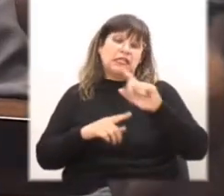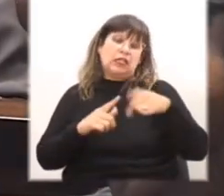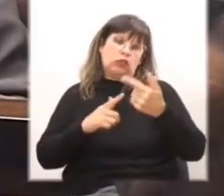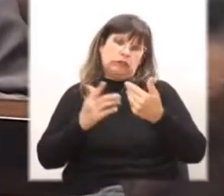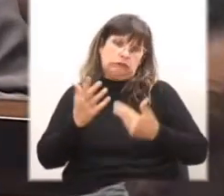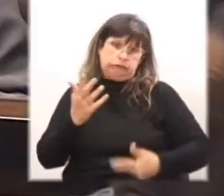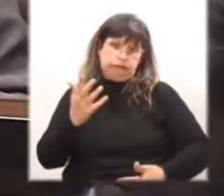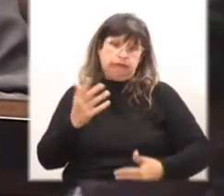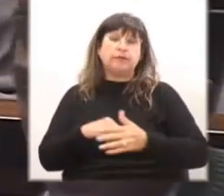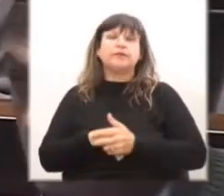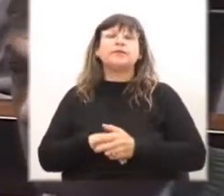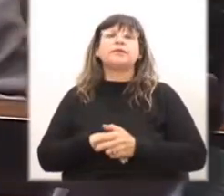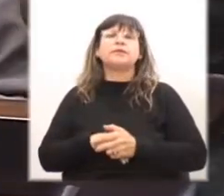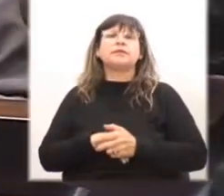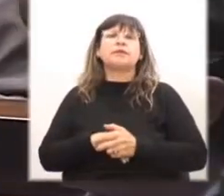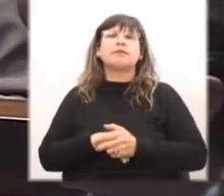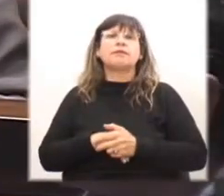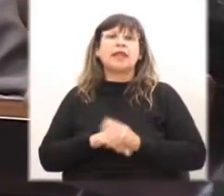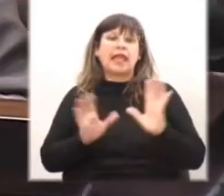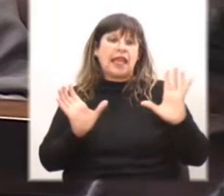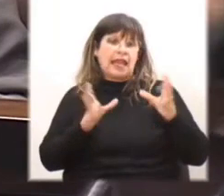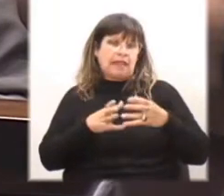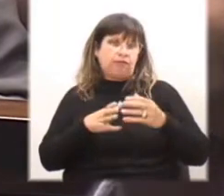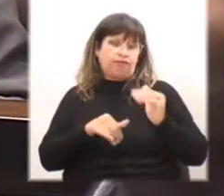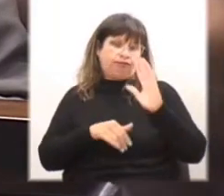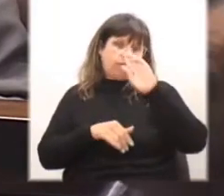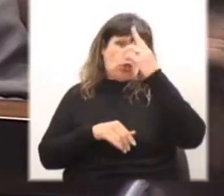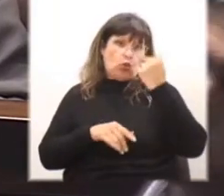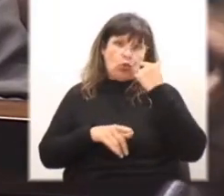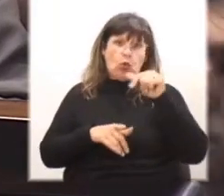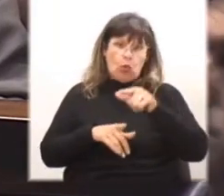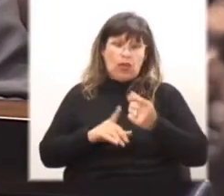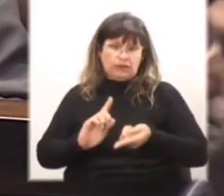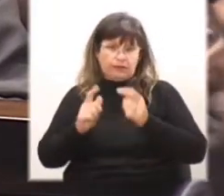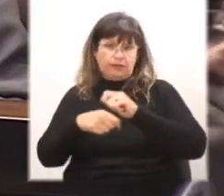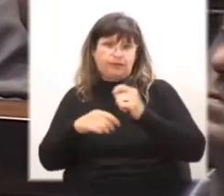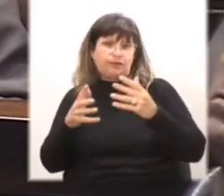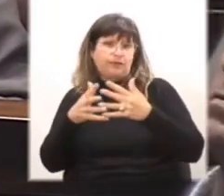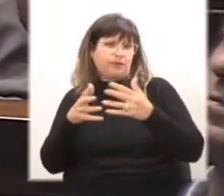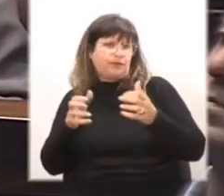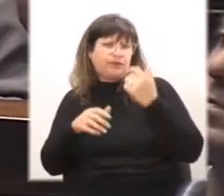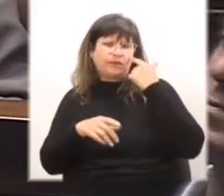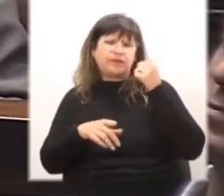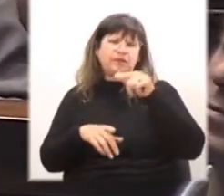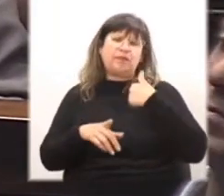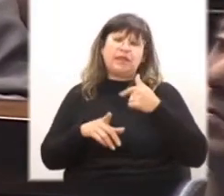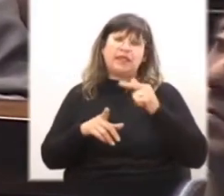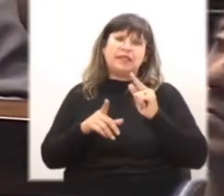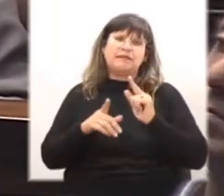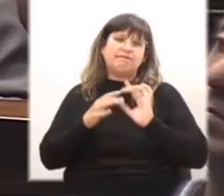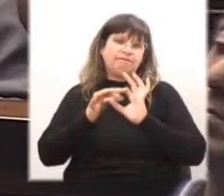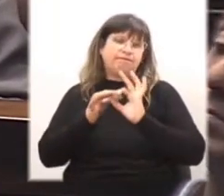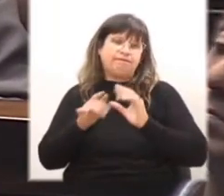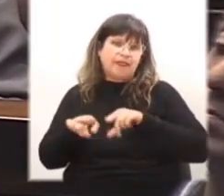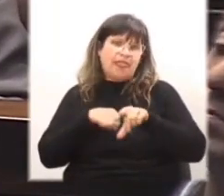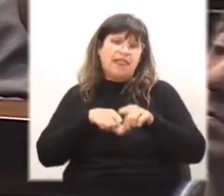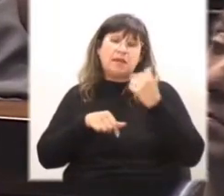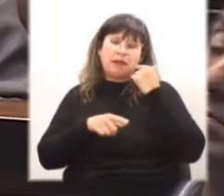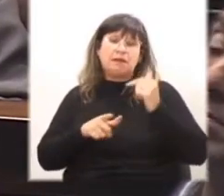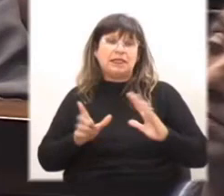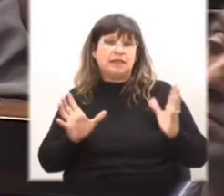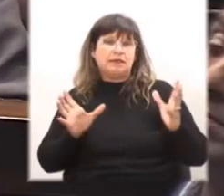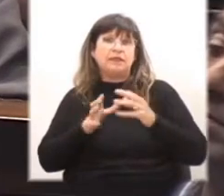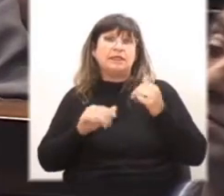otras. La delegación del Uruguay modificó la estructura dependiente directamente de la